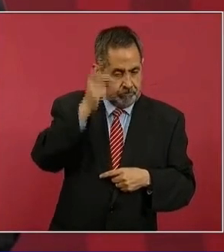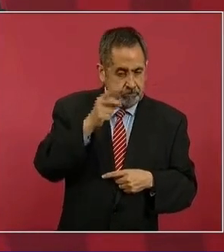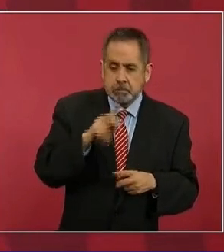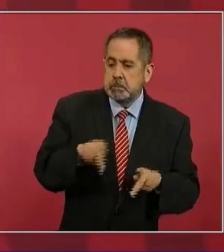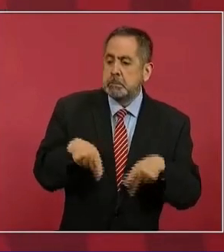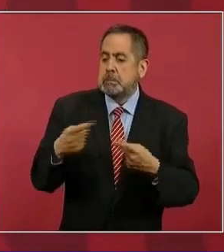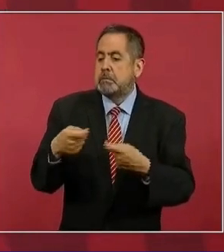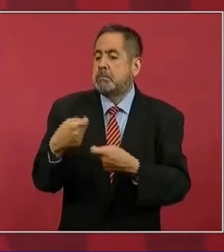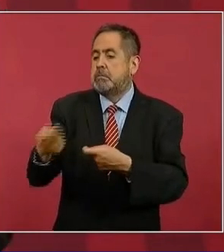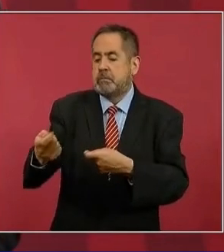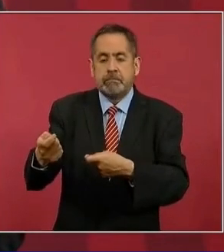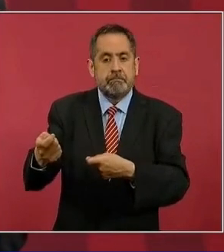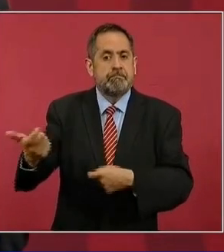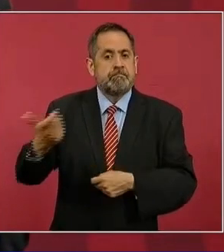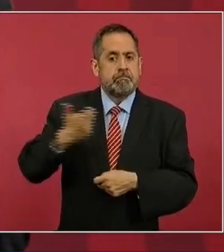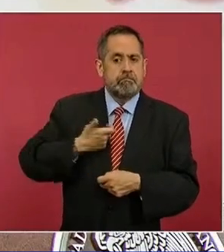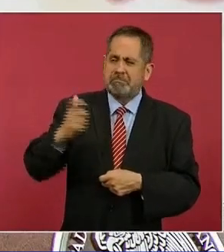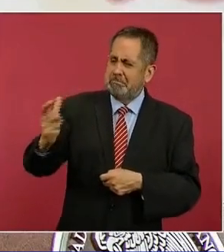a precios bajos.